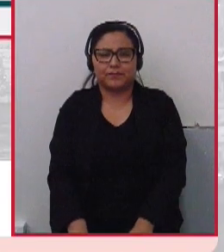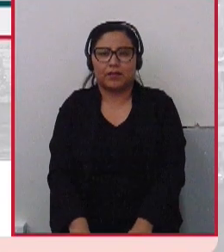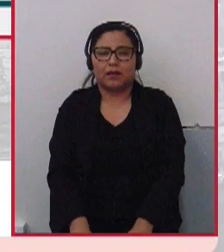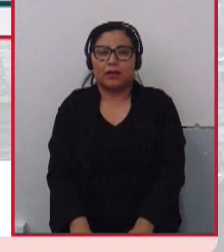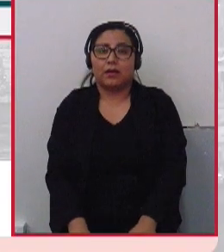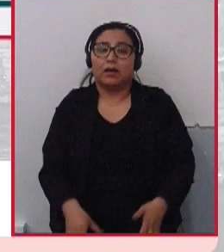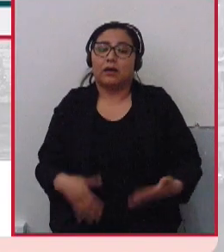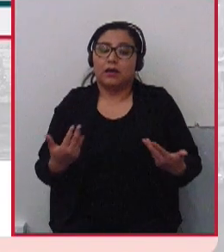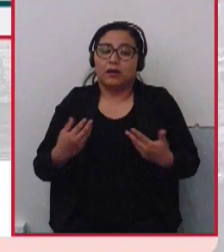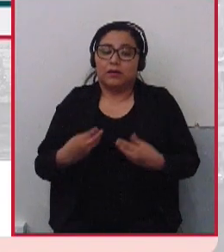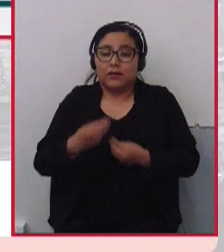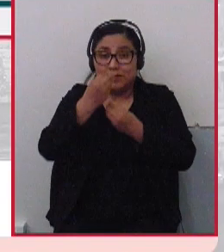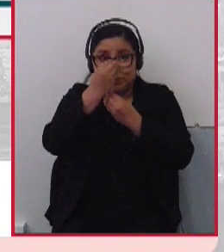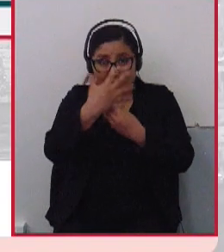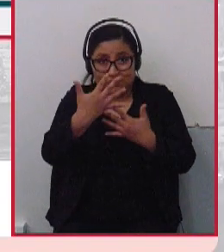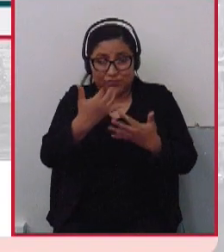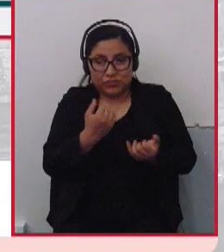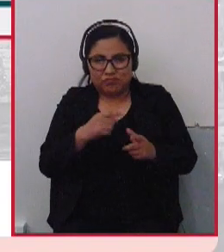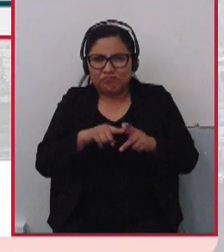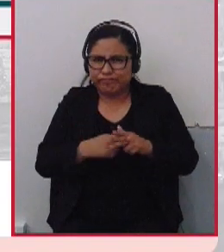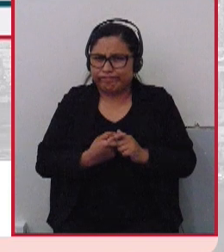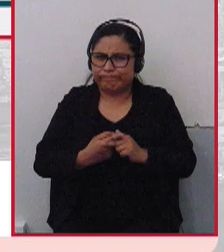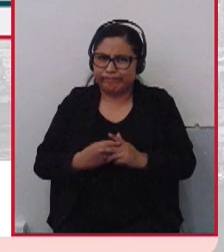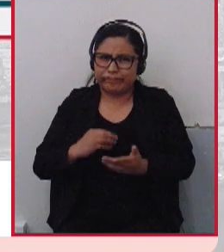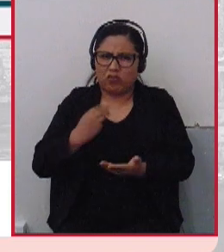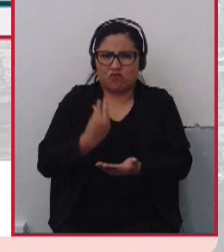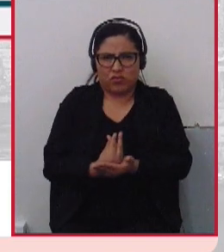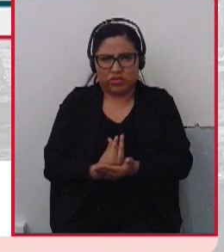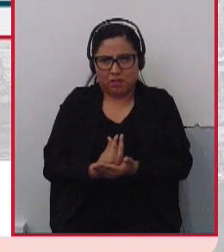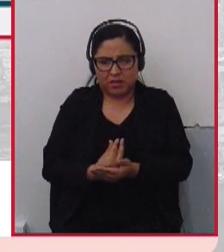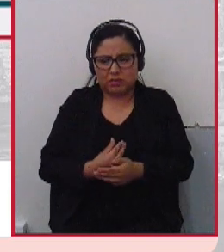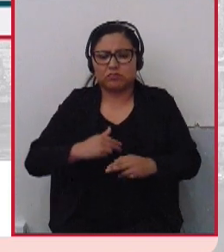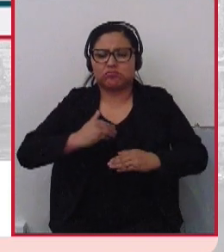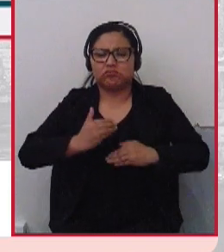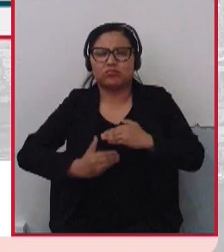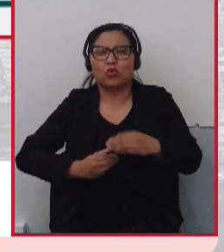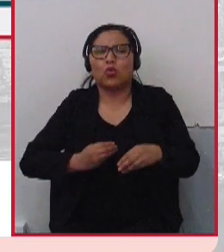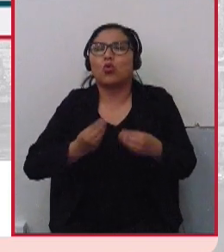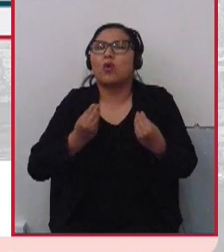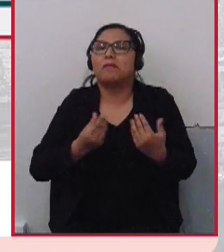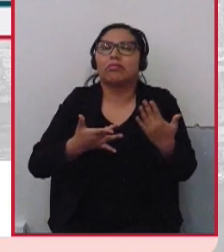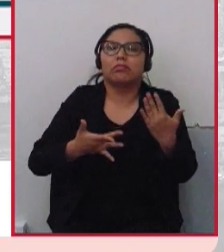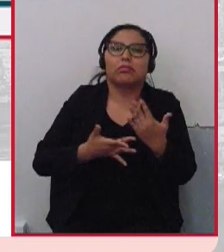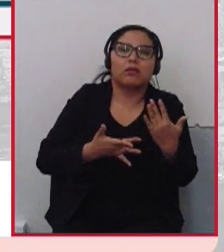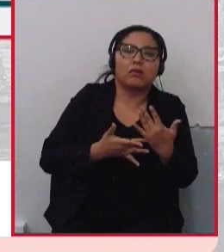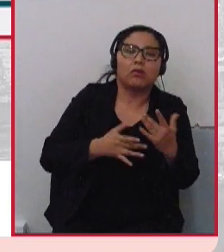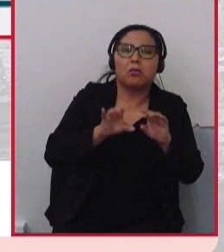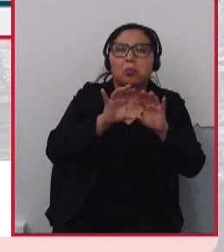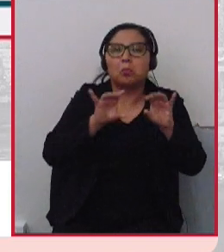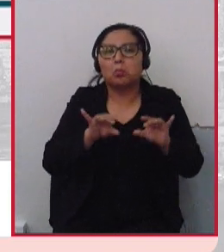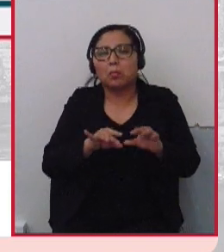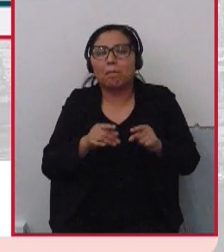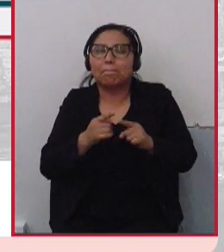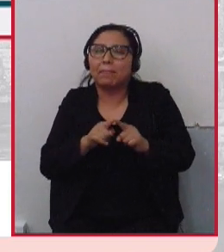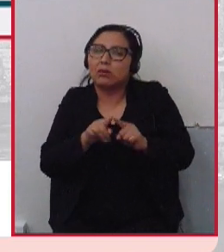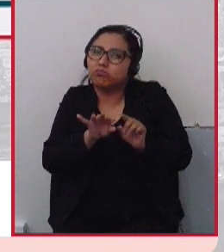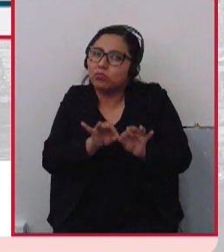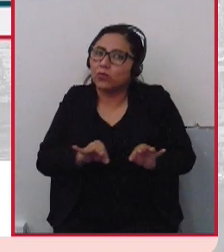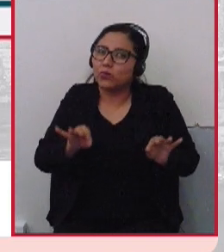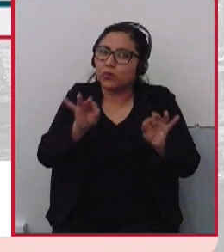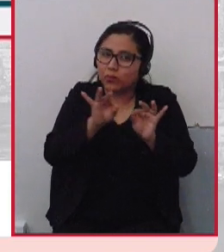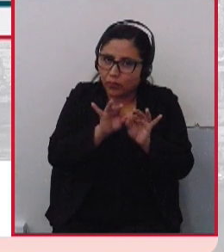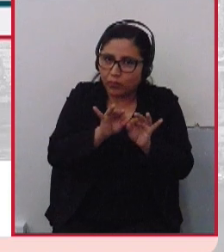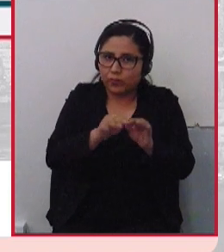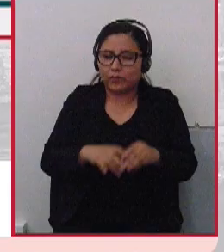En los fundamentos, podemos discutir los fundamentos de cómo es la tecnología, pero algo